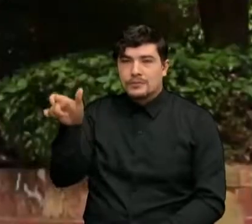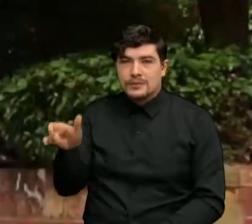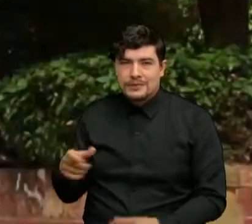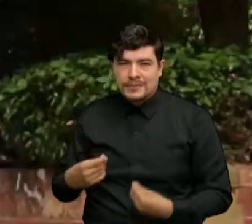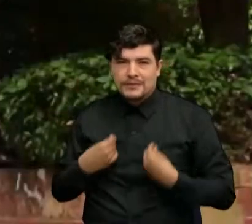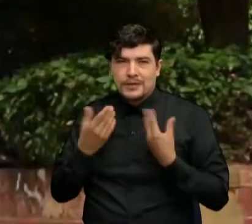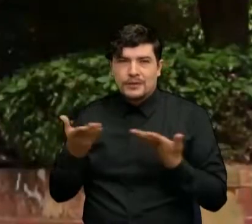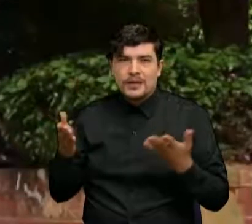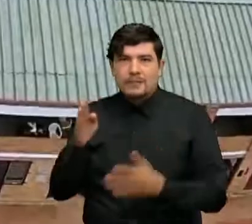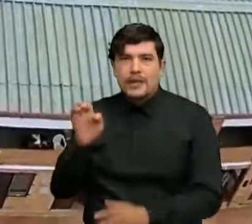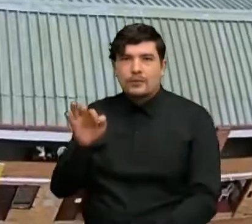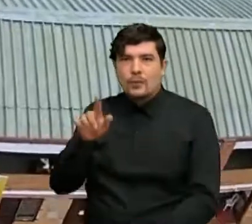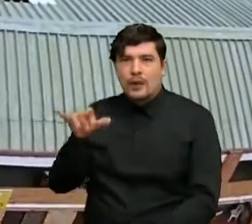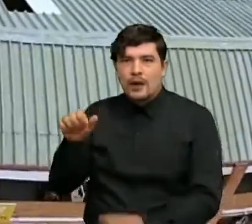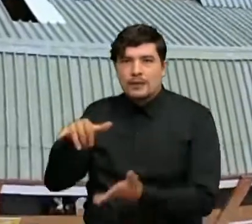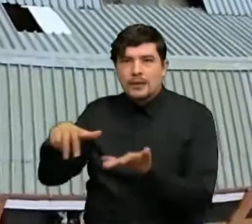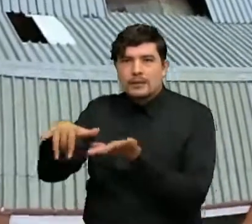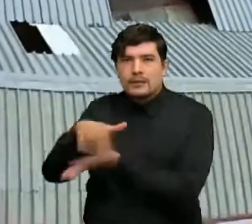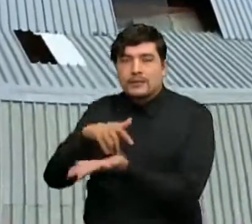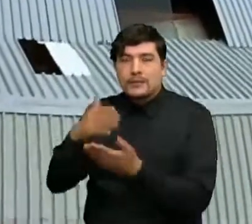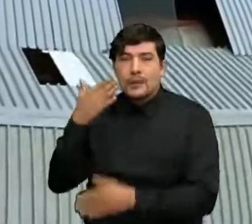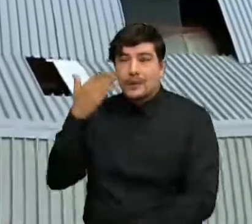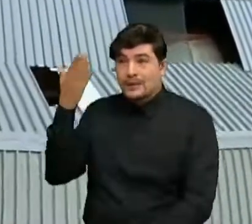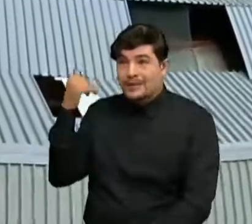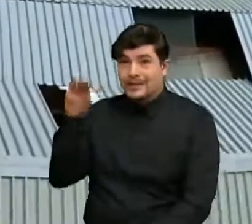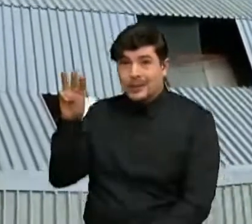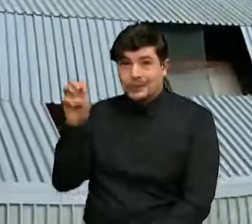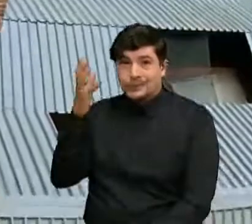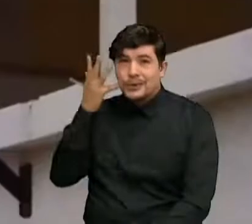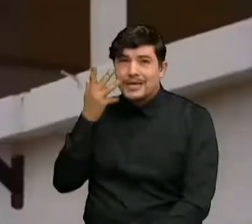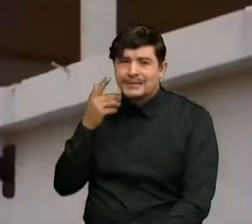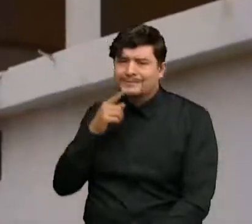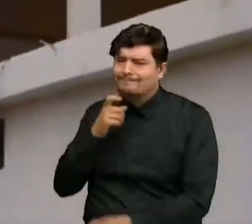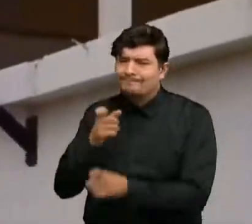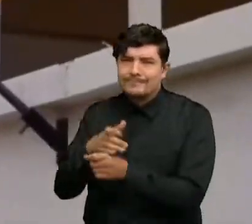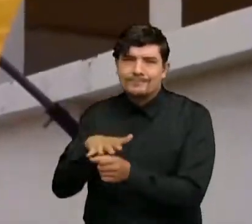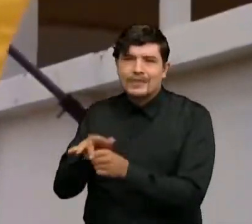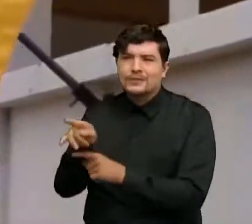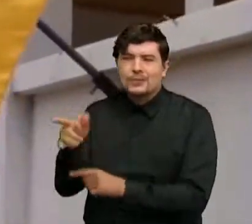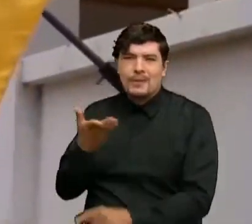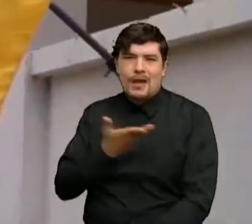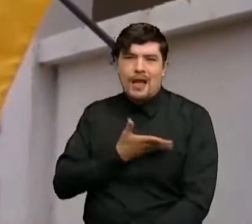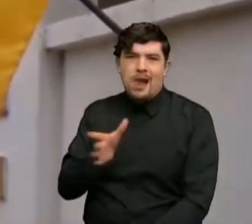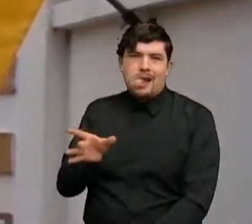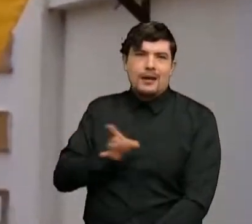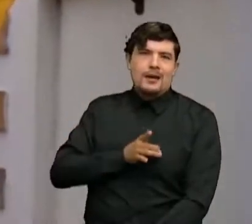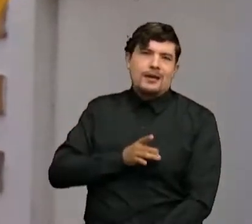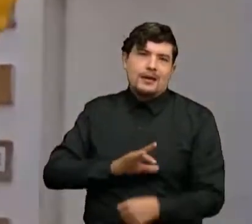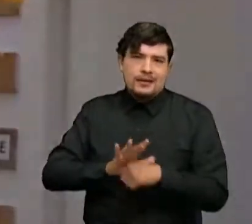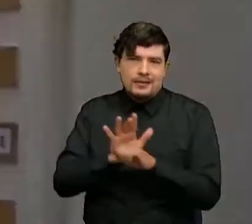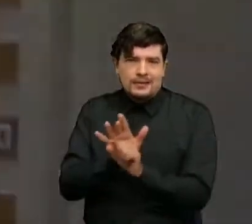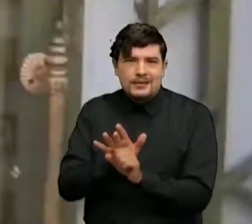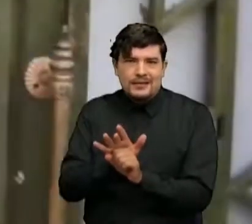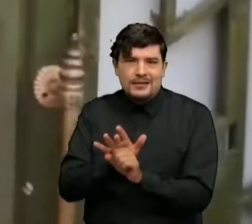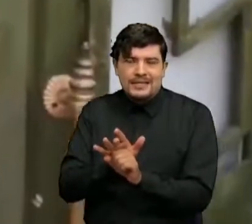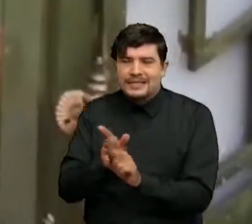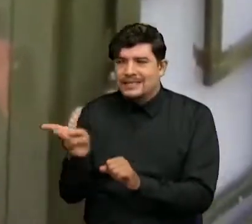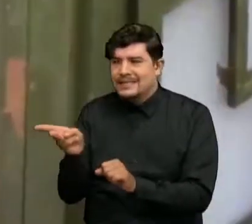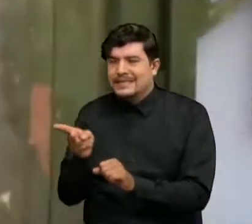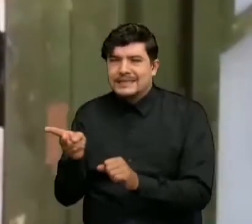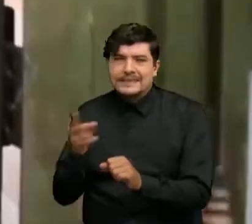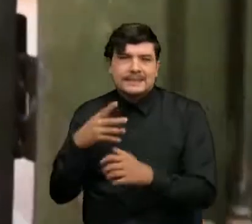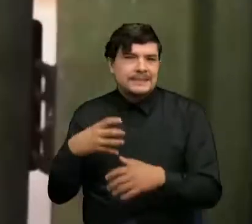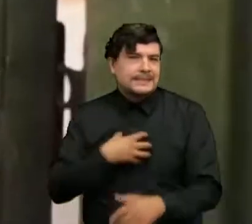en Santander. Desde hace 8 días vive una difícil situación cuando su madre fue diagnosticada con COVID-19. Desde entonces vive un